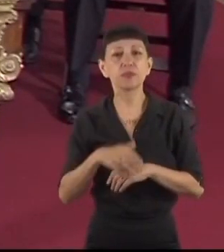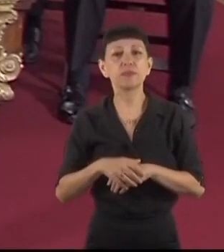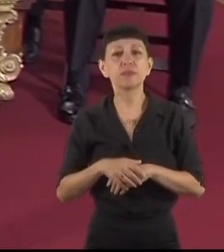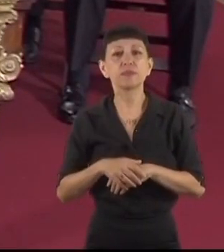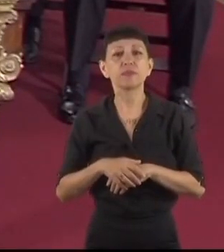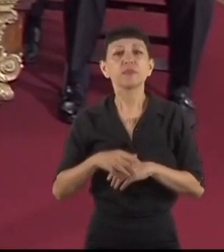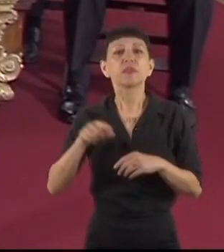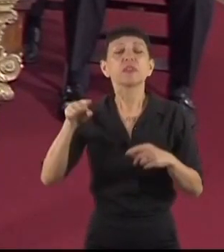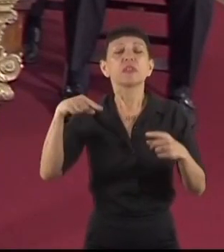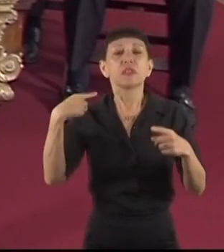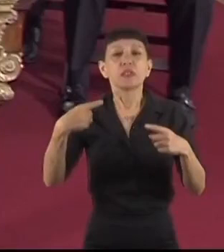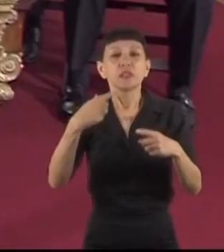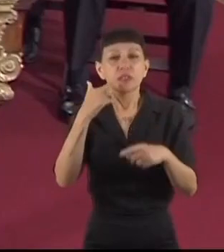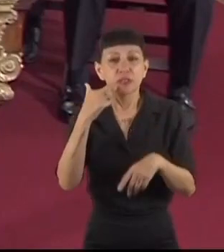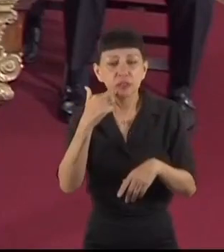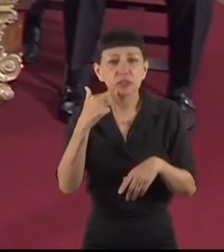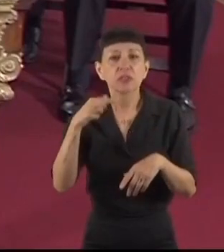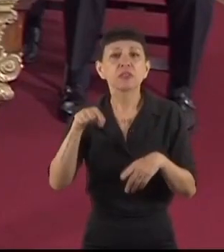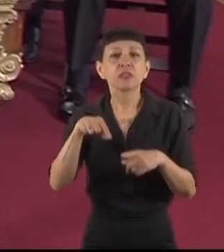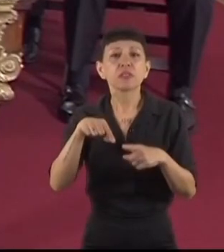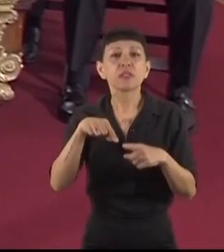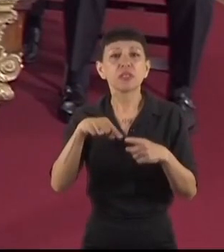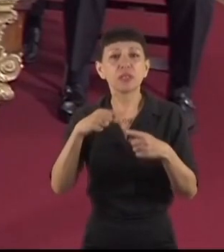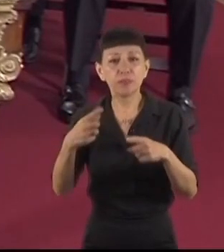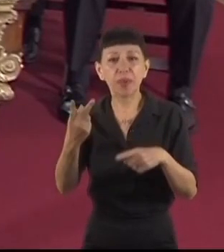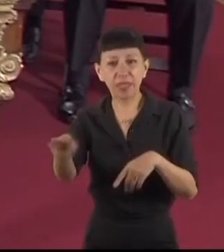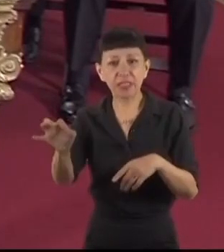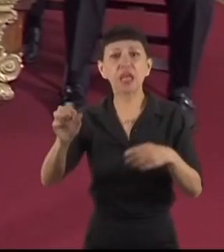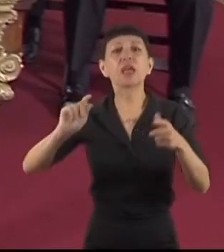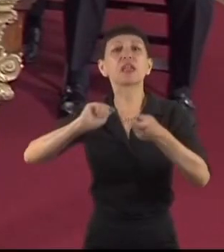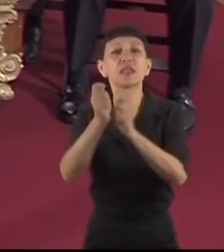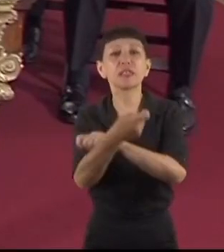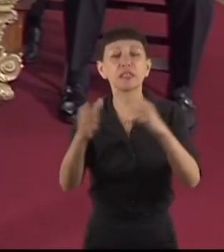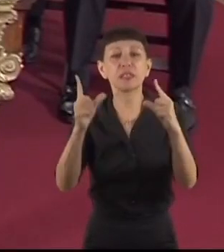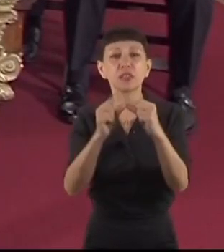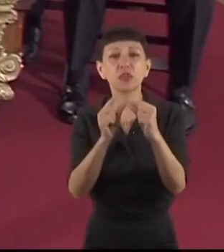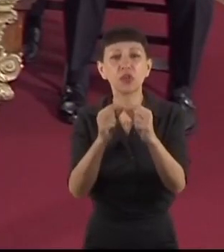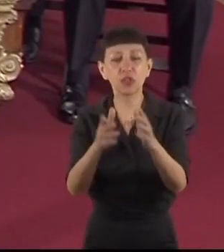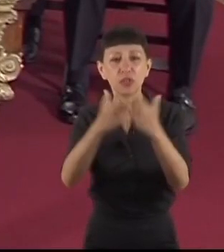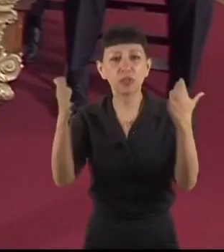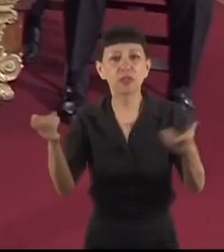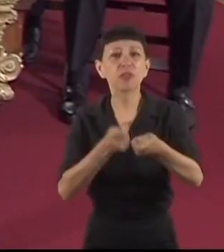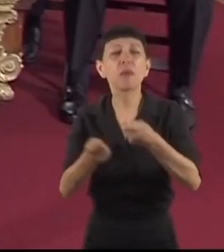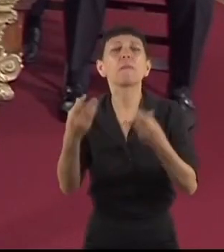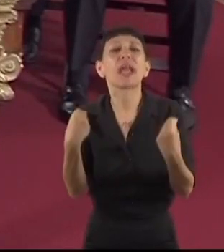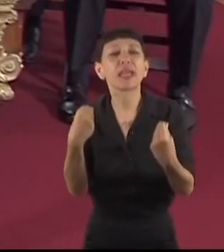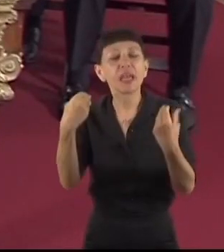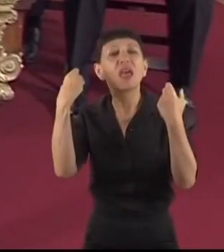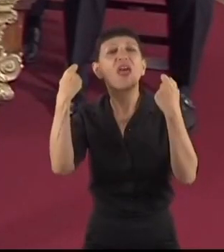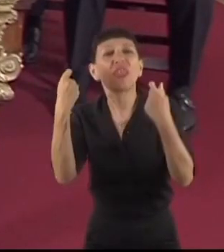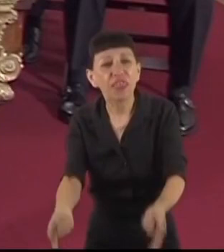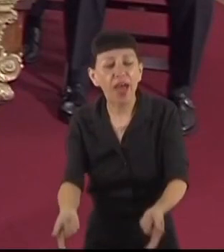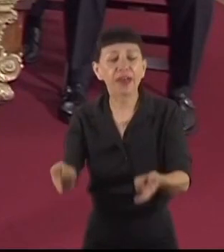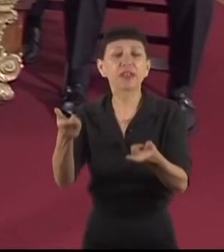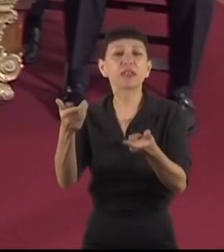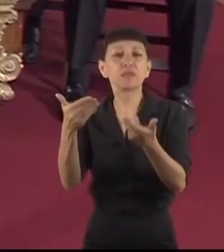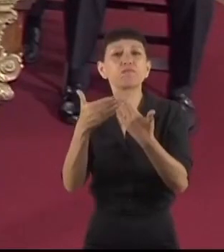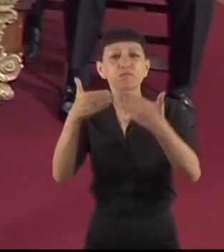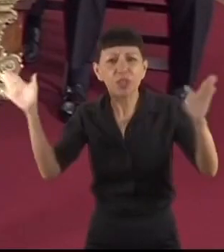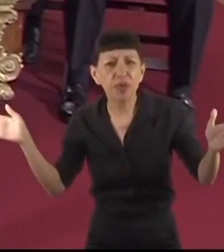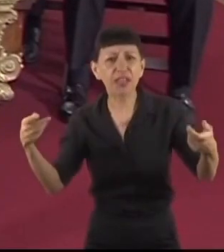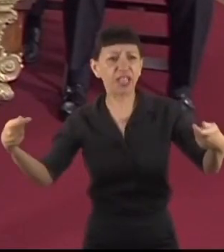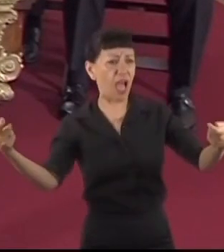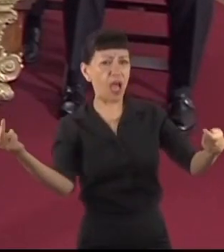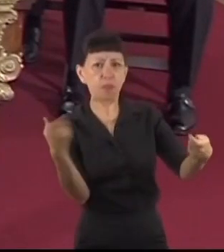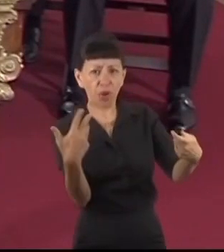20 modificación del código civil y comercial para reforzar el principio de libertad contractual entre las partes